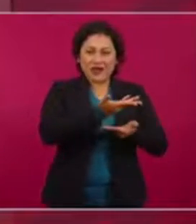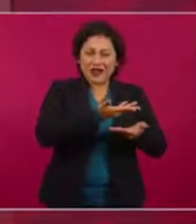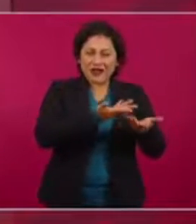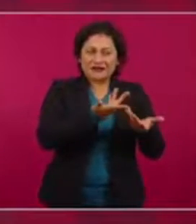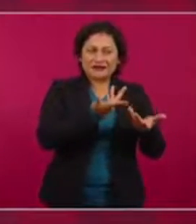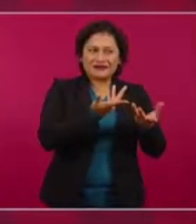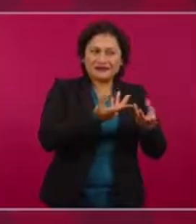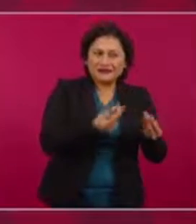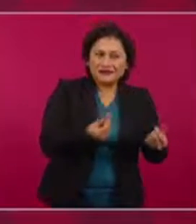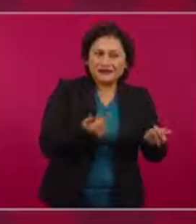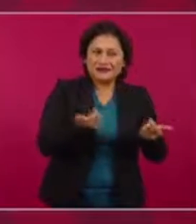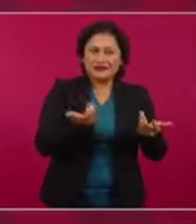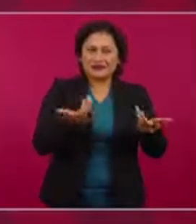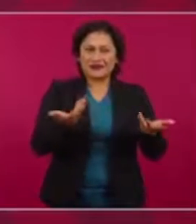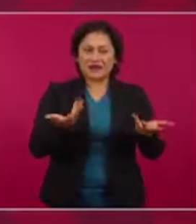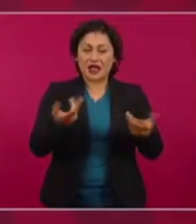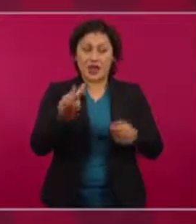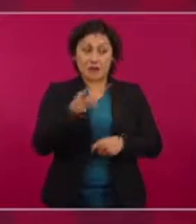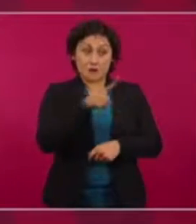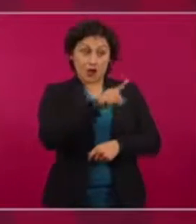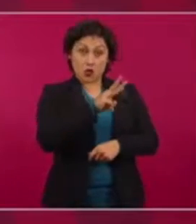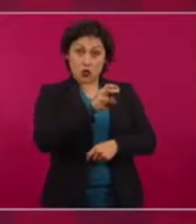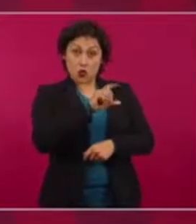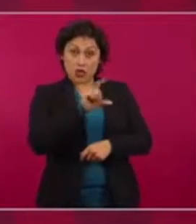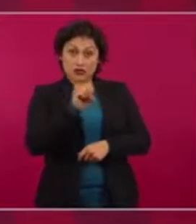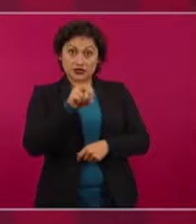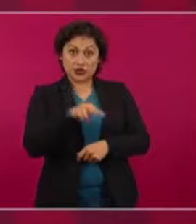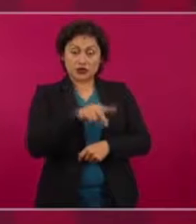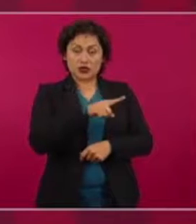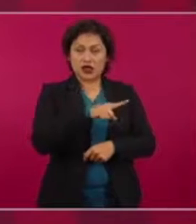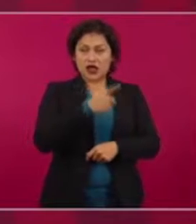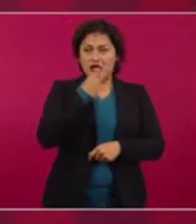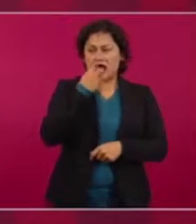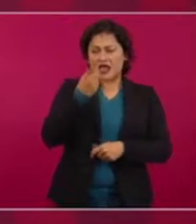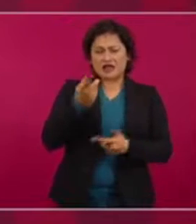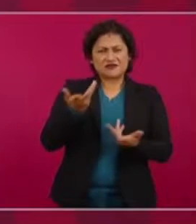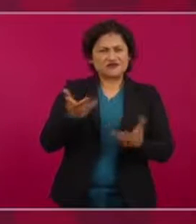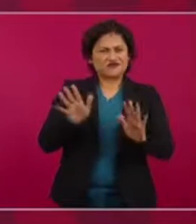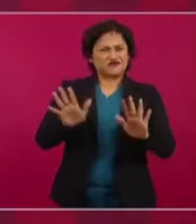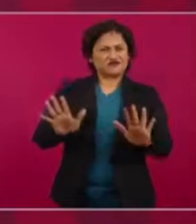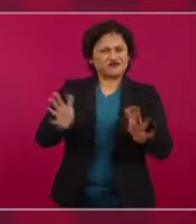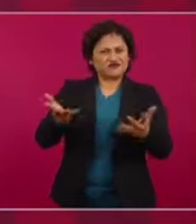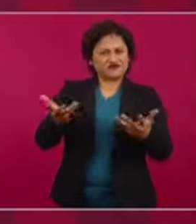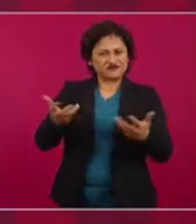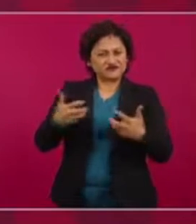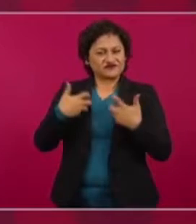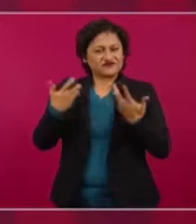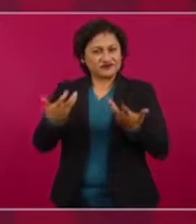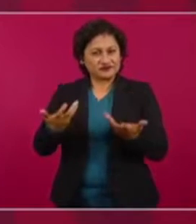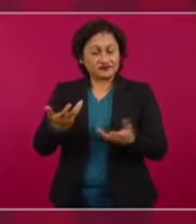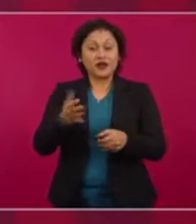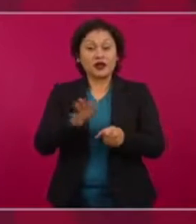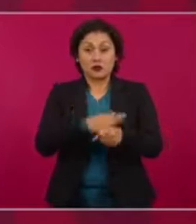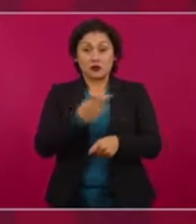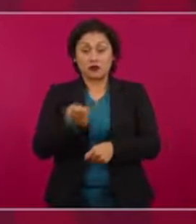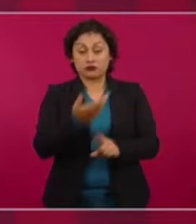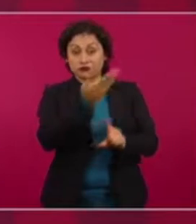Por eso es embajador. hay que procurar